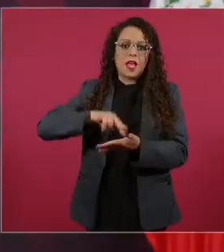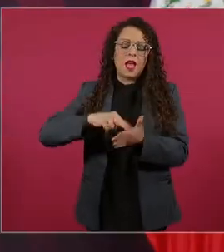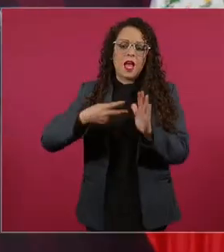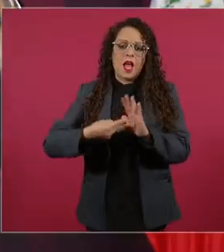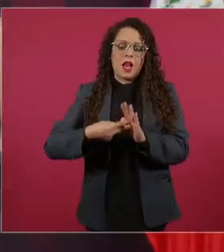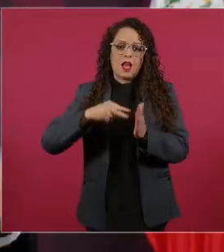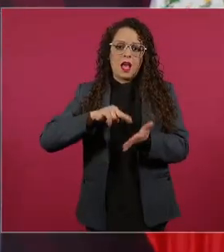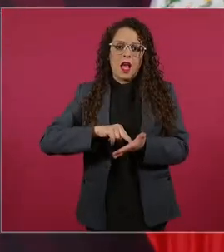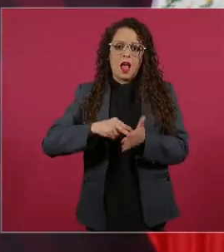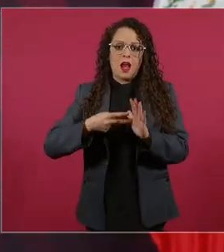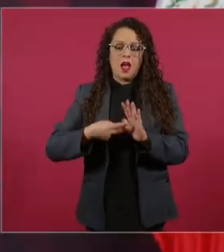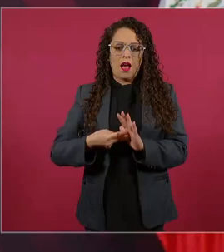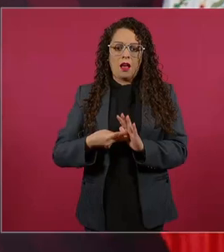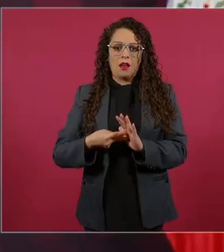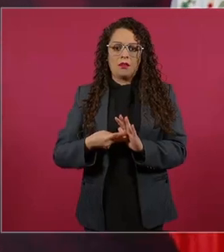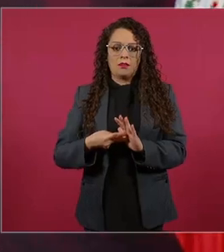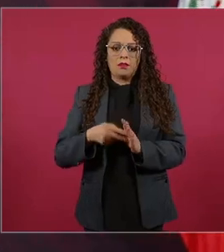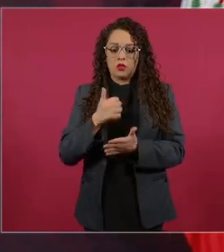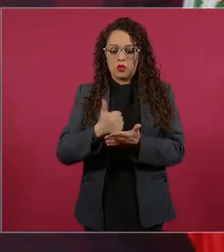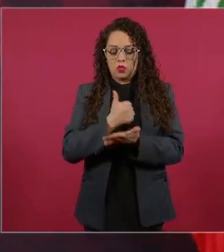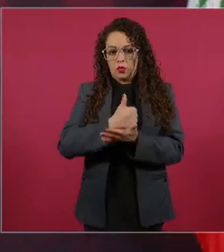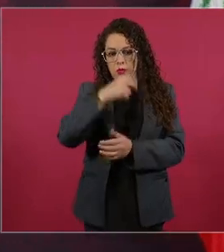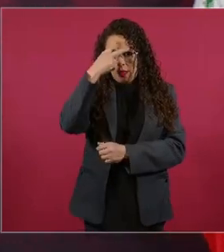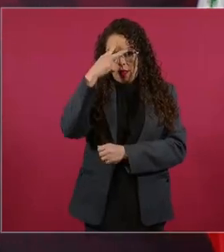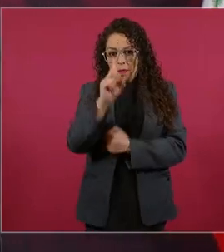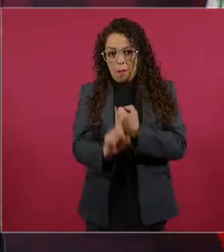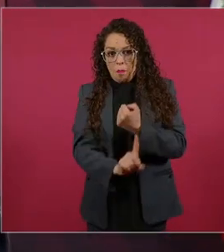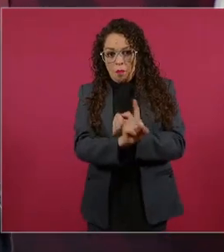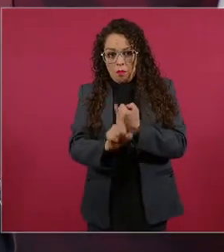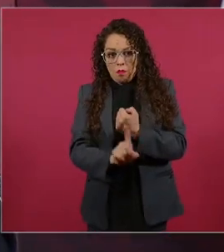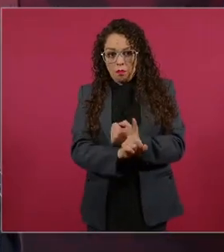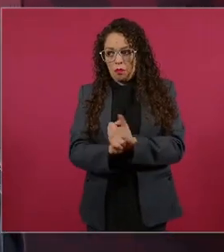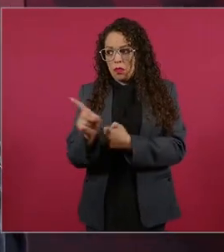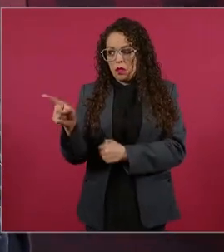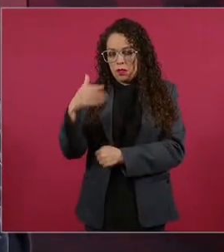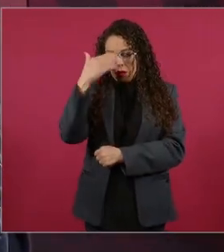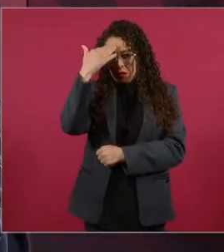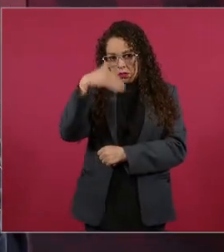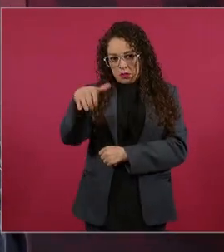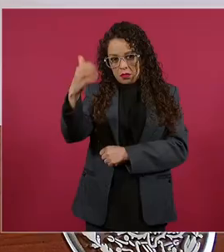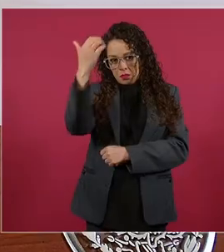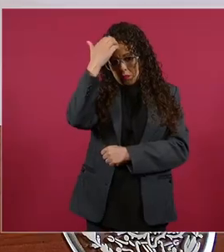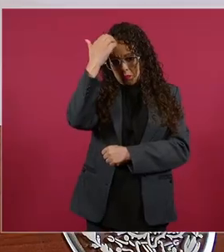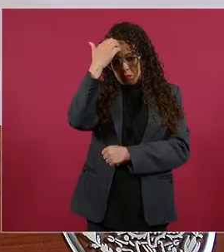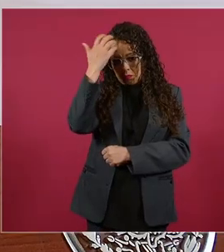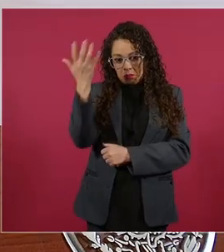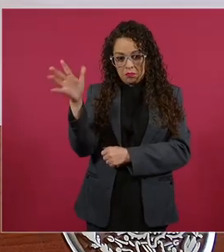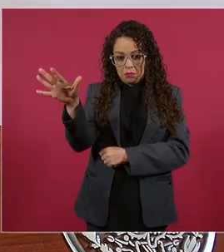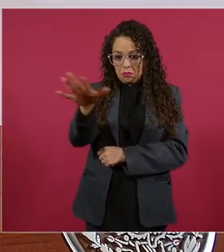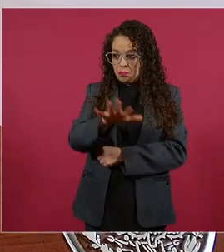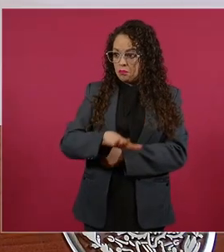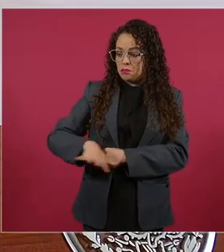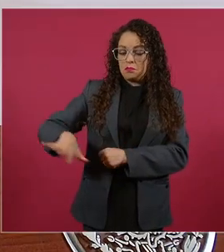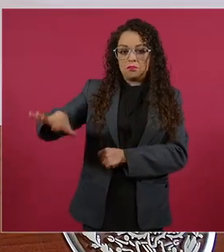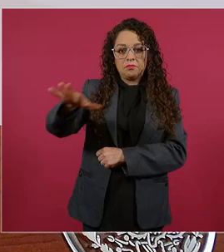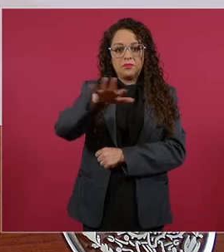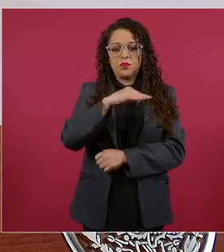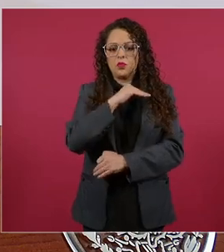los problemas de la Ciudad de México, de la zona conurbada,